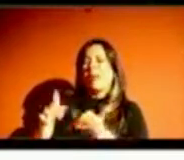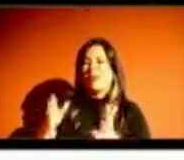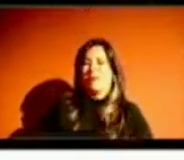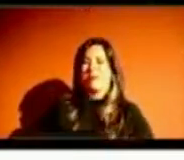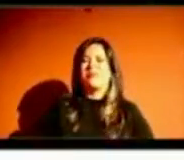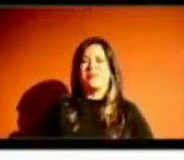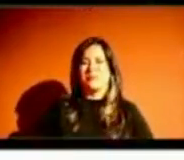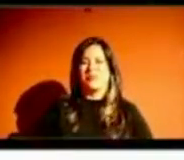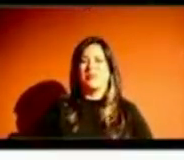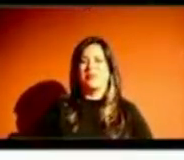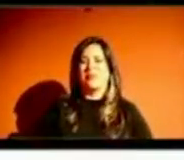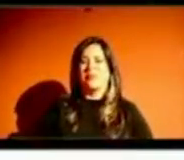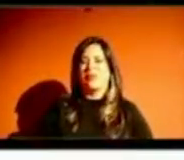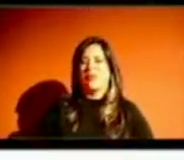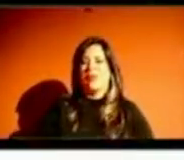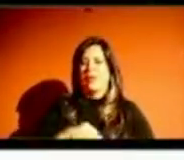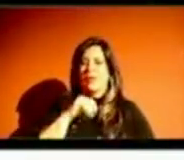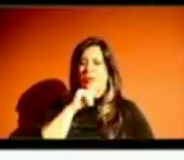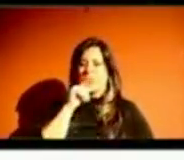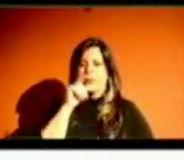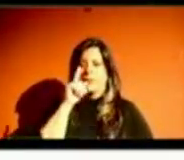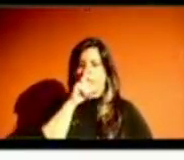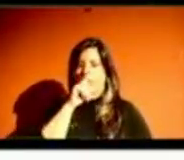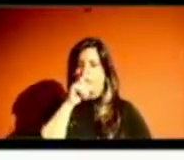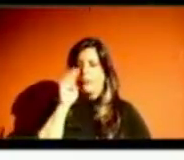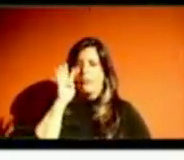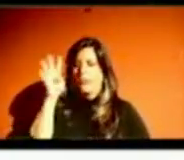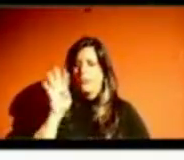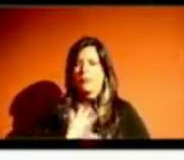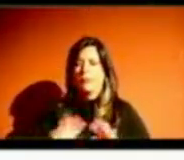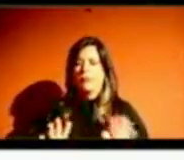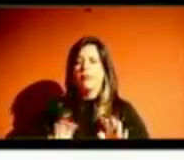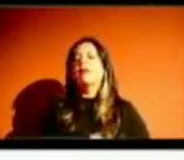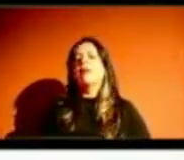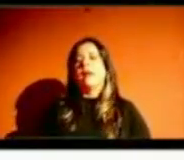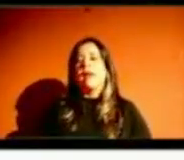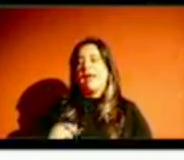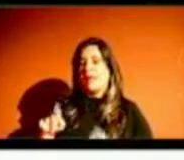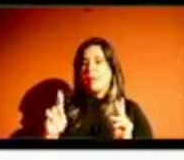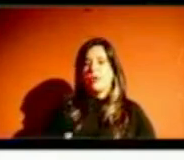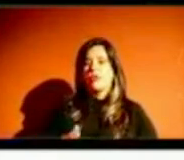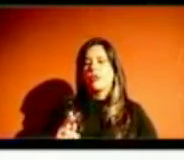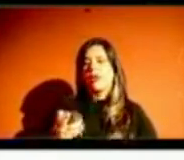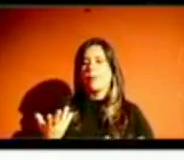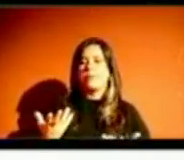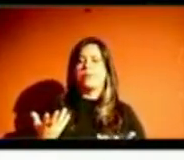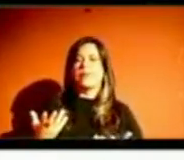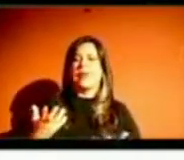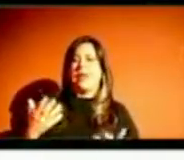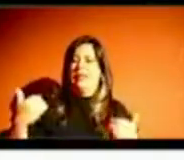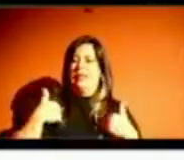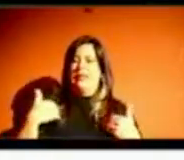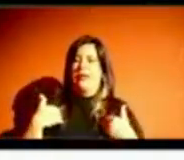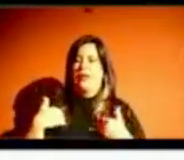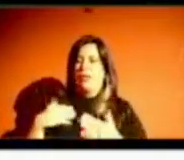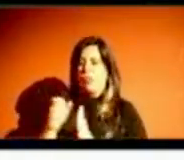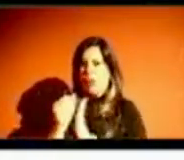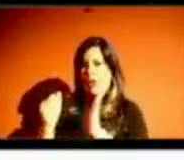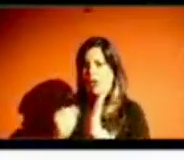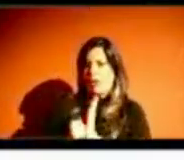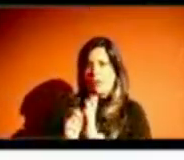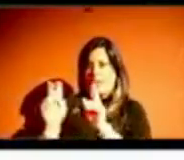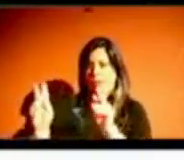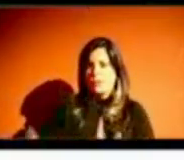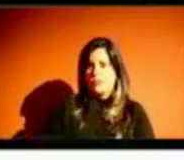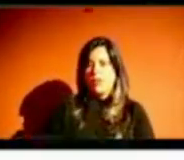Así que aquí vemos que este contribuyente, Juan Rodríguez, tiene una cuenta de individuo y también tiene una